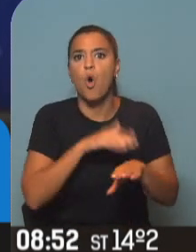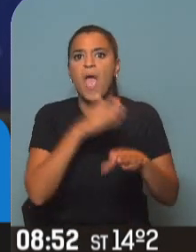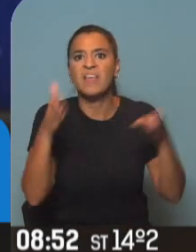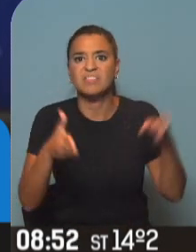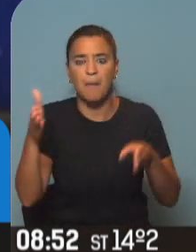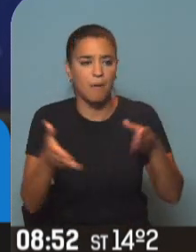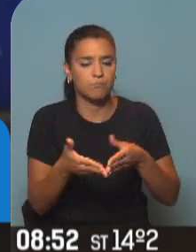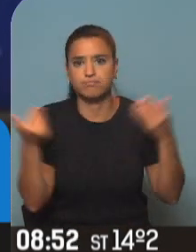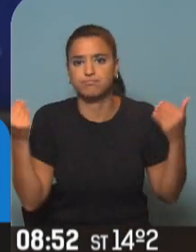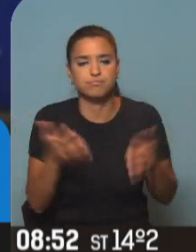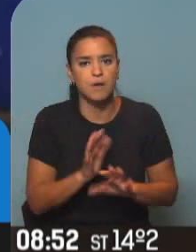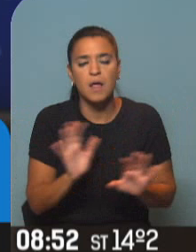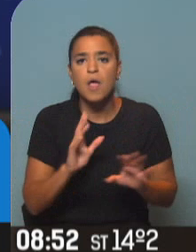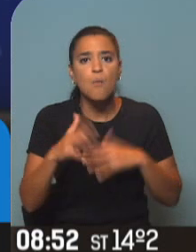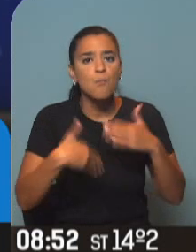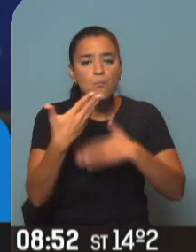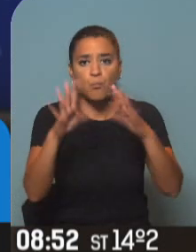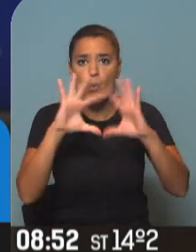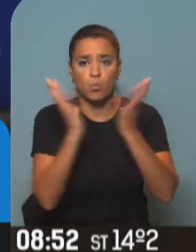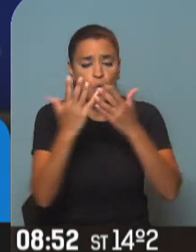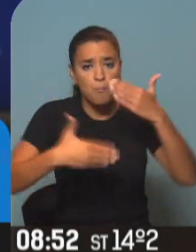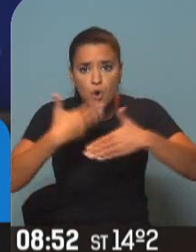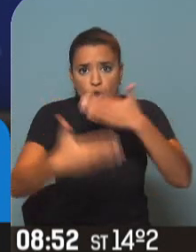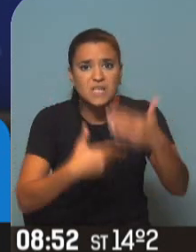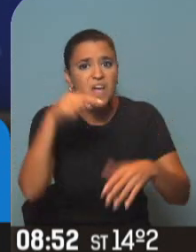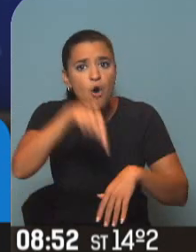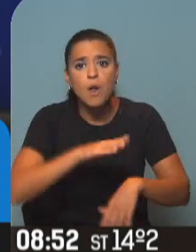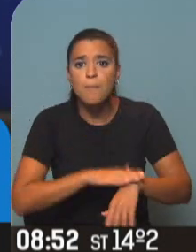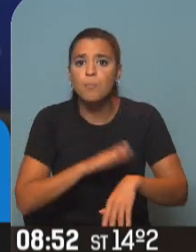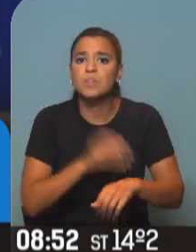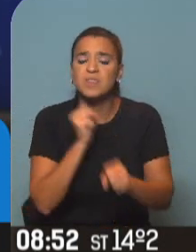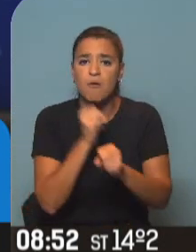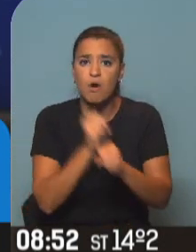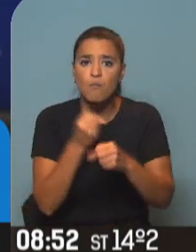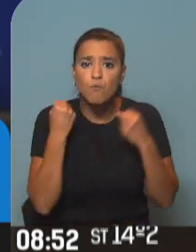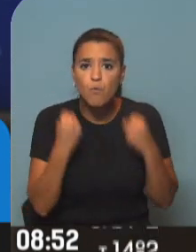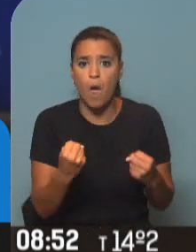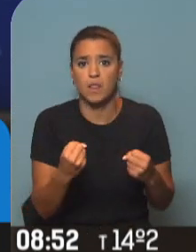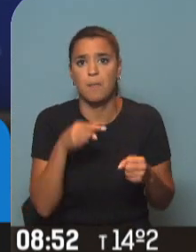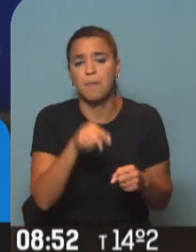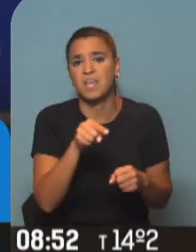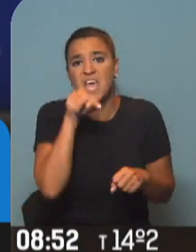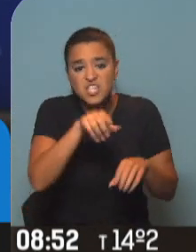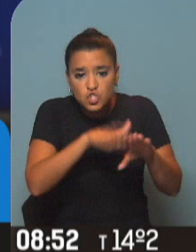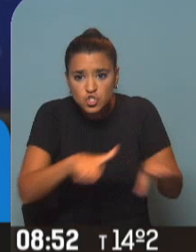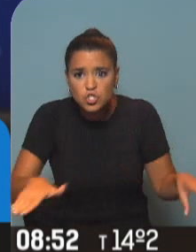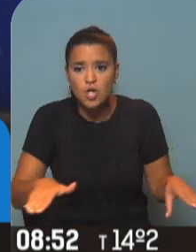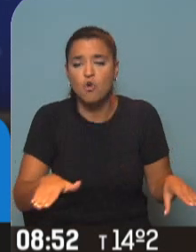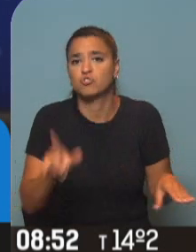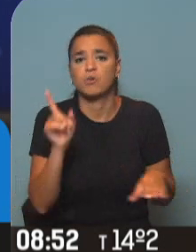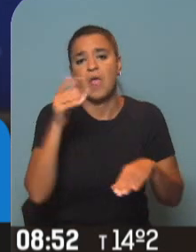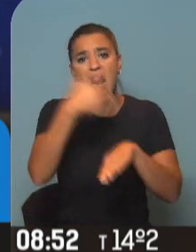mundo ha progresado muchísimo y creo que es el momento de que tenemos que trabajar fuertemente para evitar de que esos chicos estén